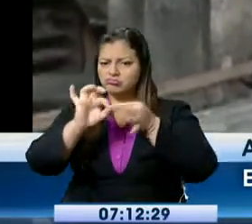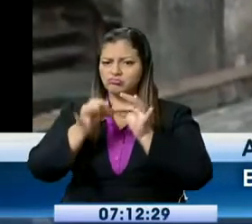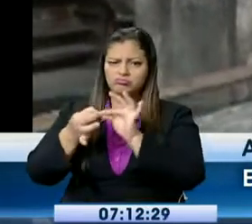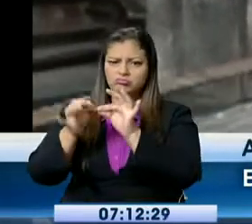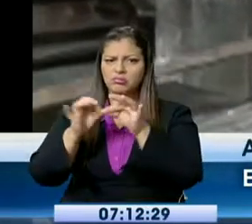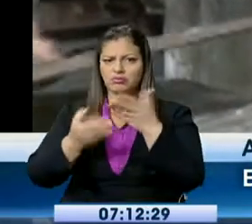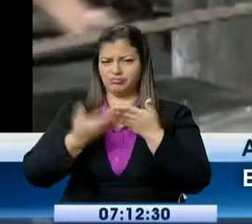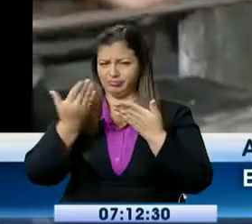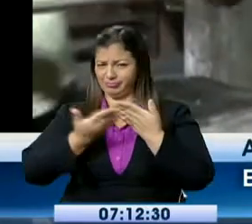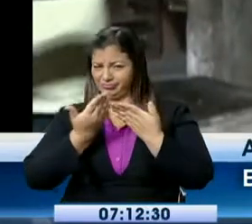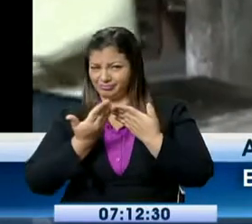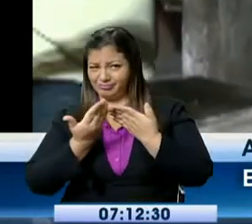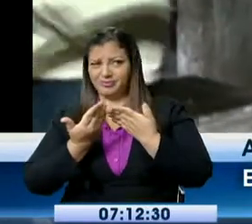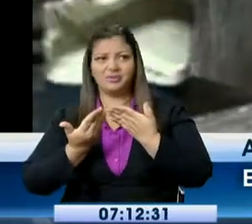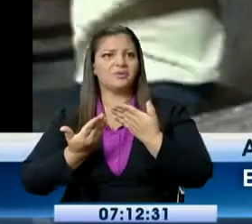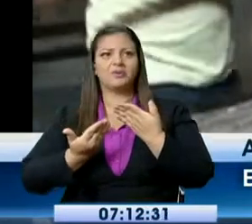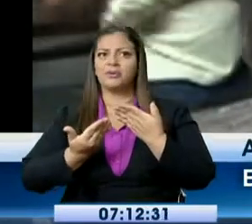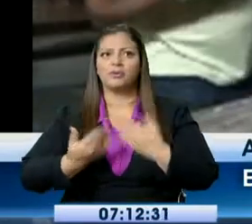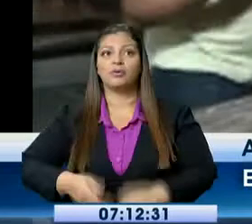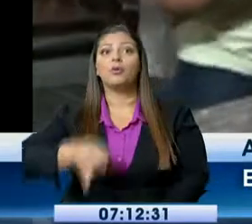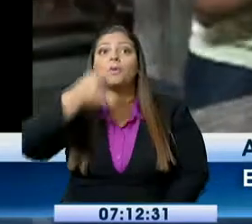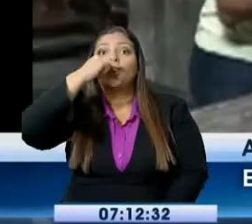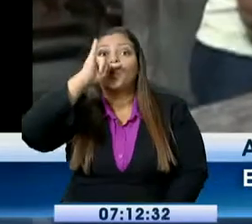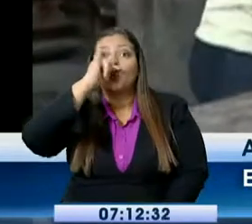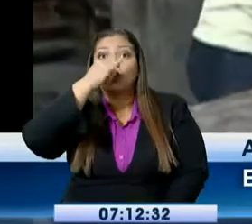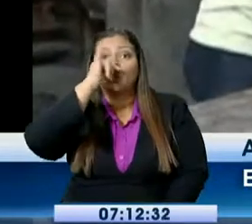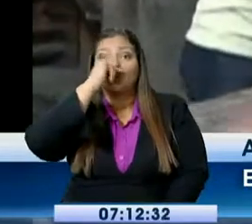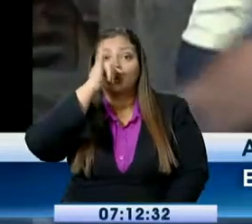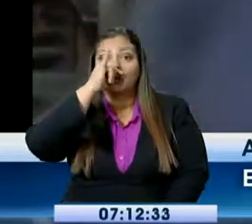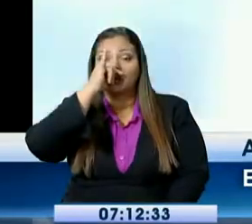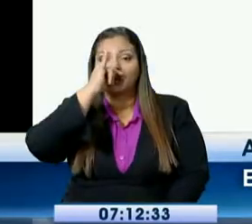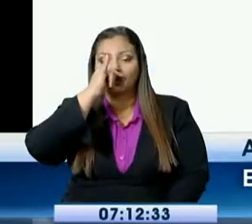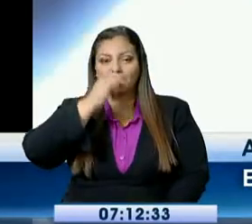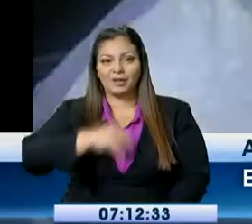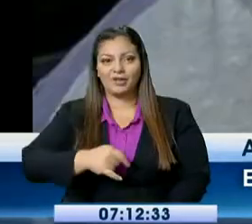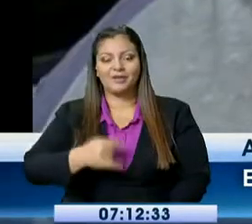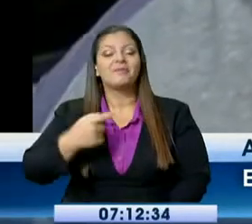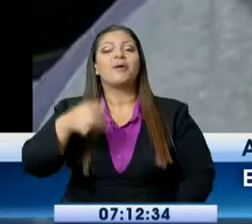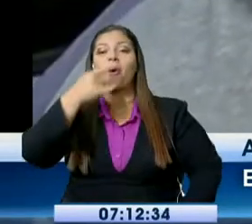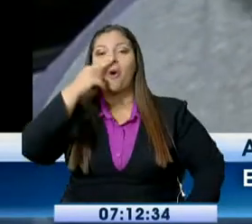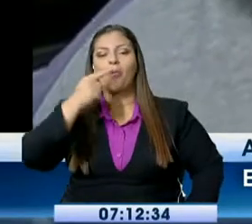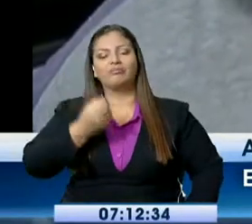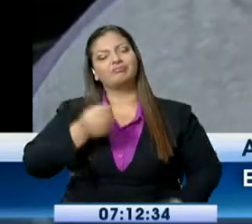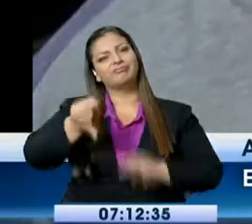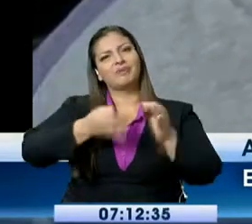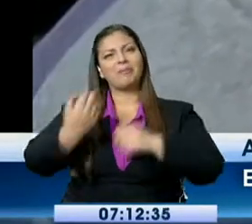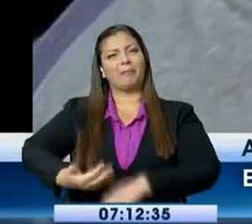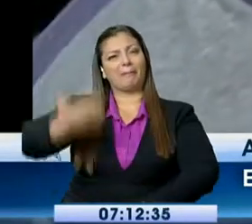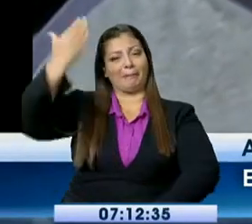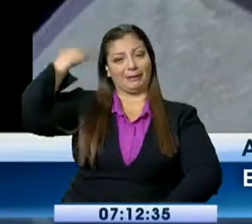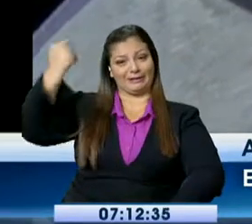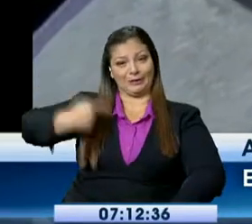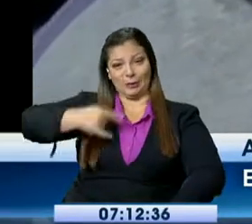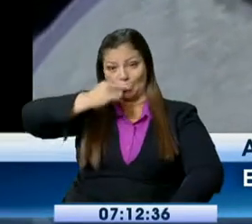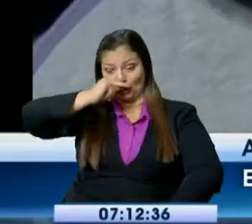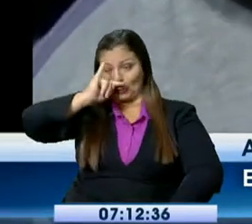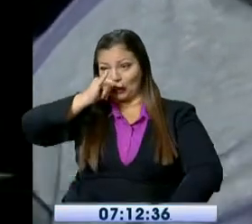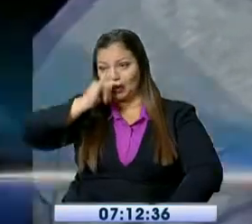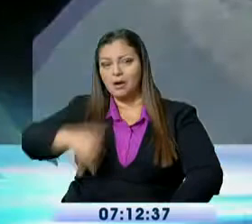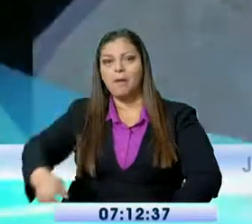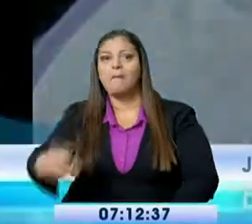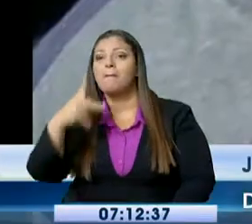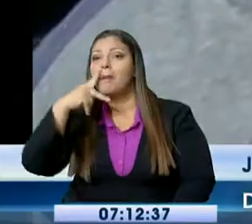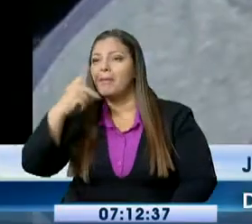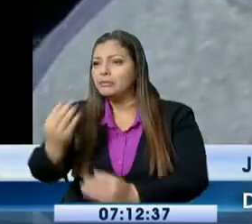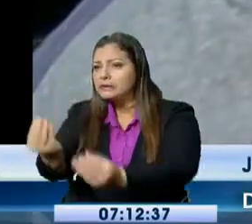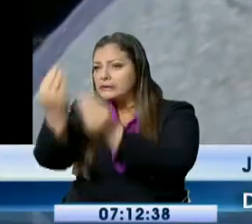María. Él desde niño aprendió el oficio de sus padres y abuelos. La mayoría que viene, gente por primera vez, siempre pregunta cómo es el horno, le